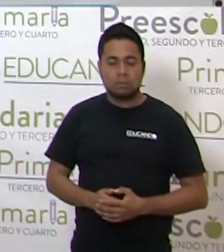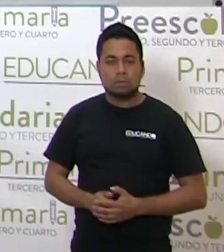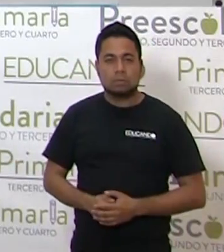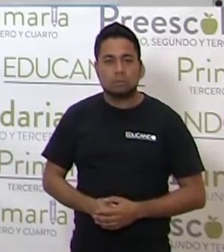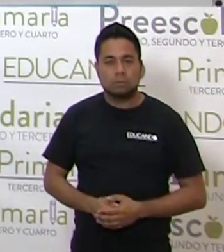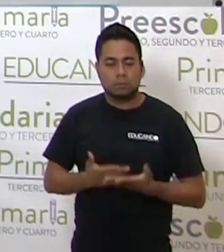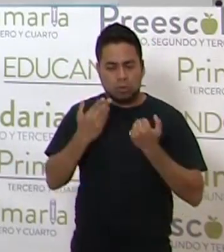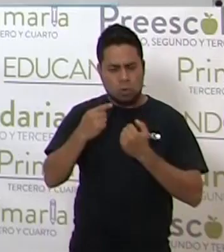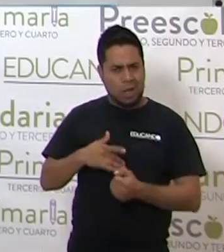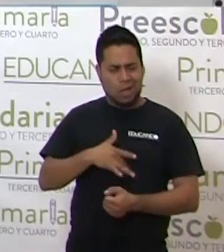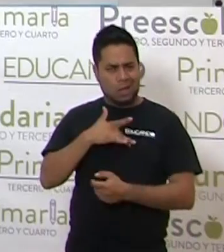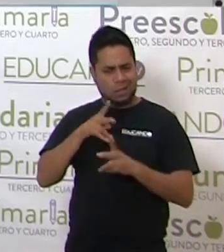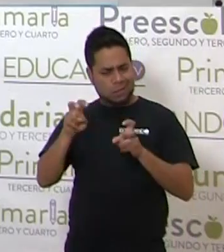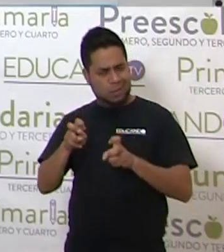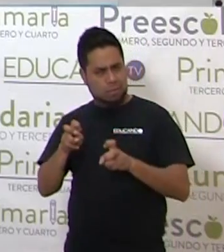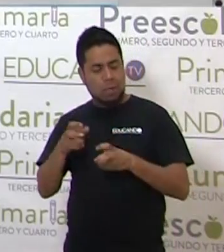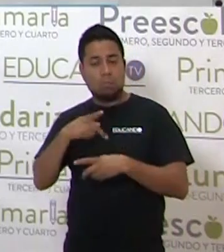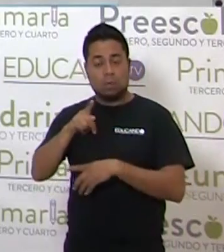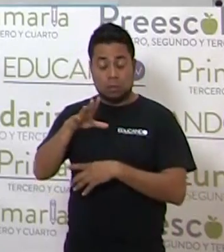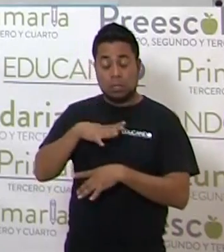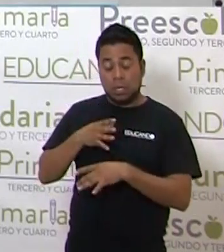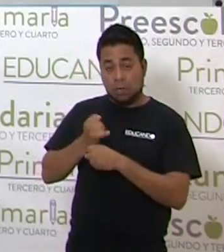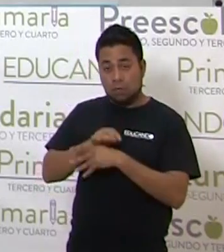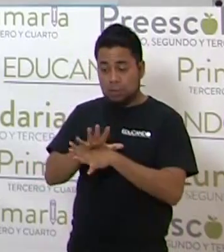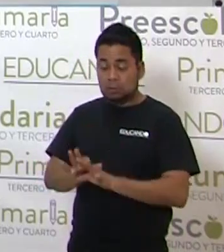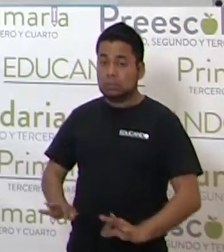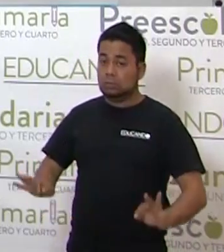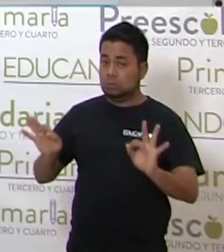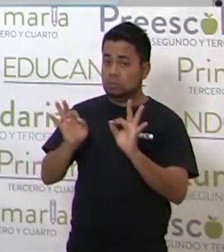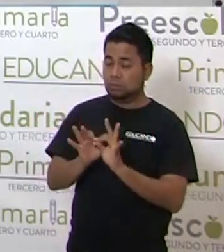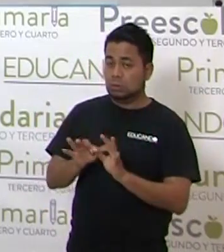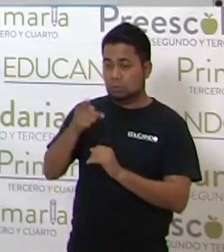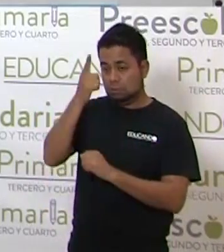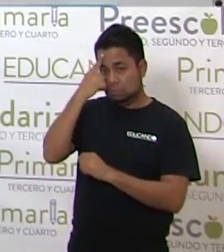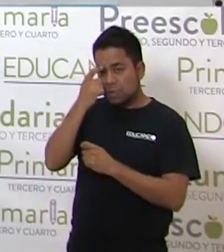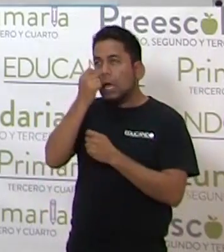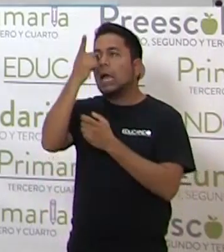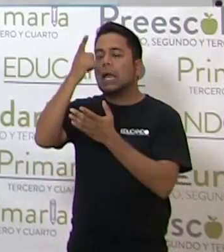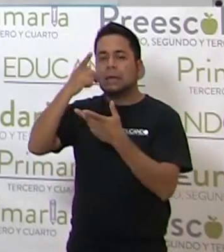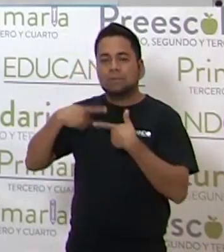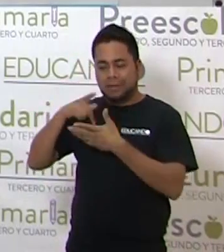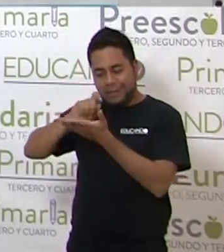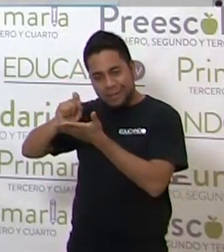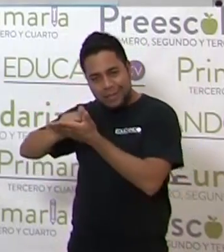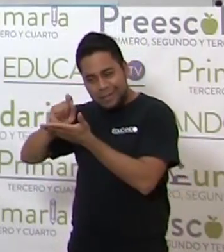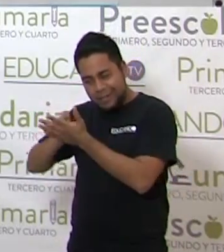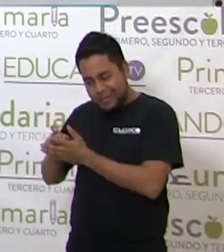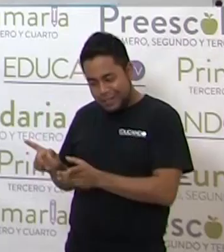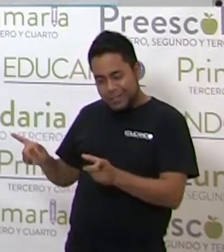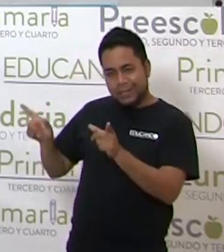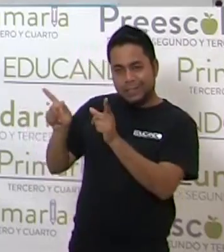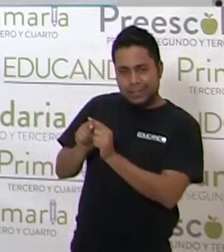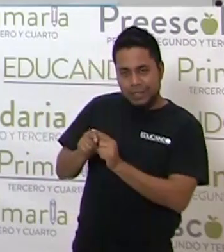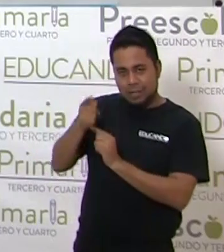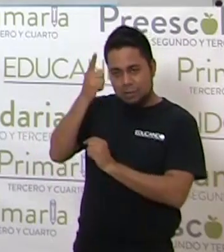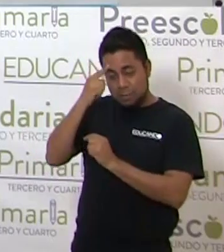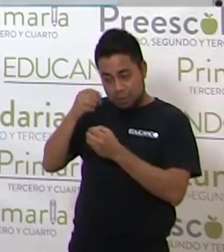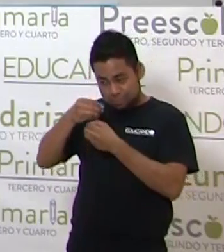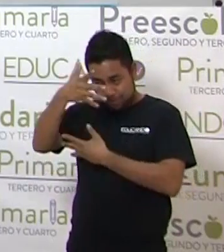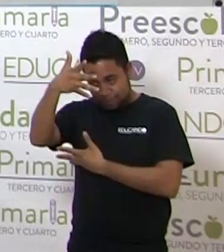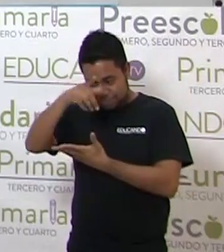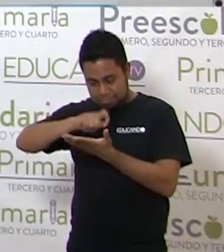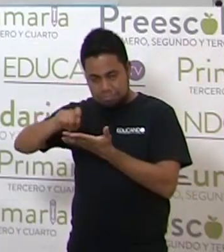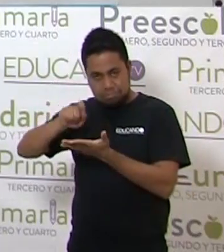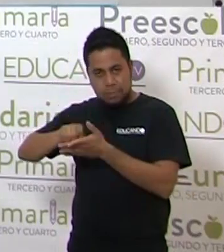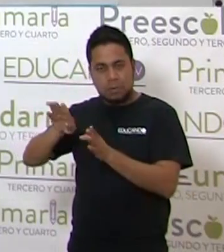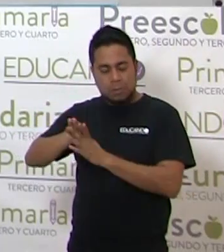con los sentidos, pero es una información importante con el que el autor está cerrando para hacer este escrito, este texto